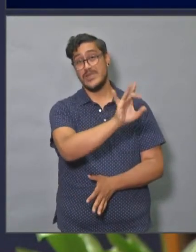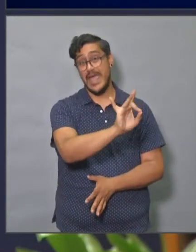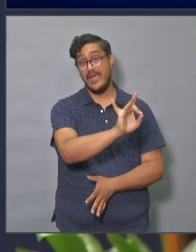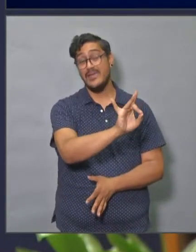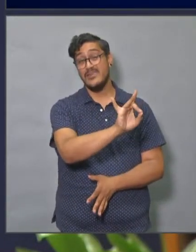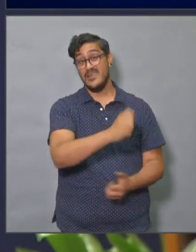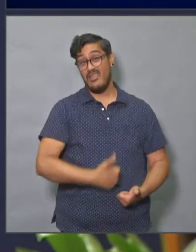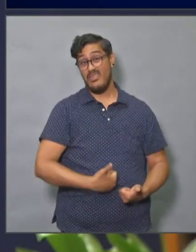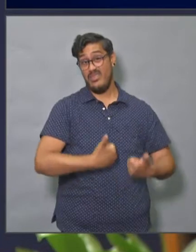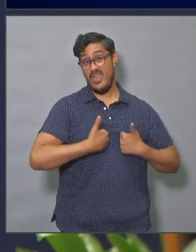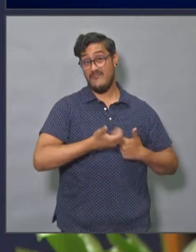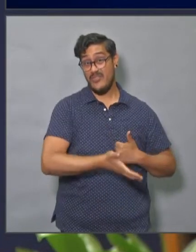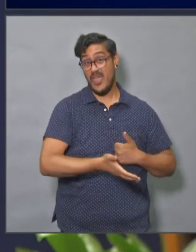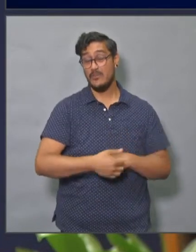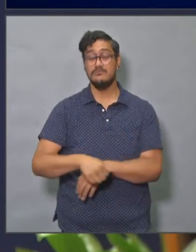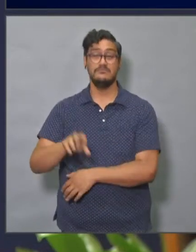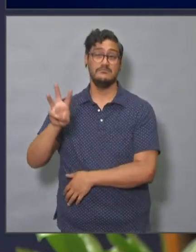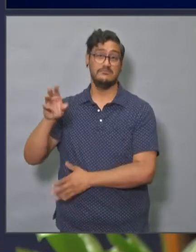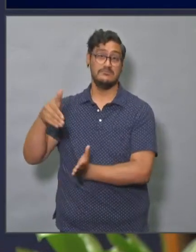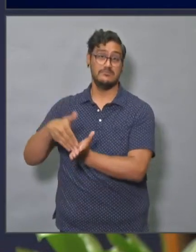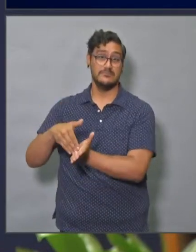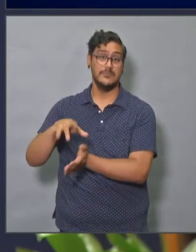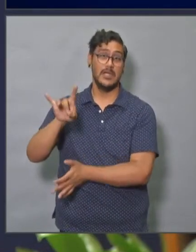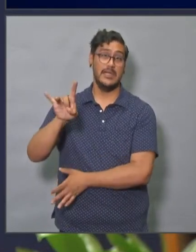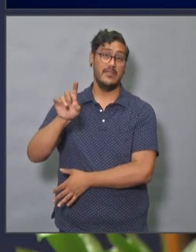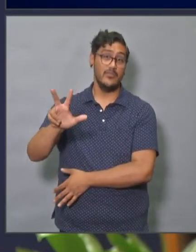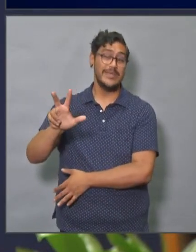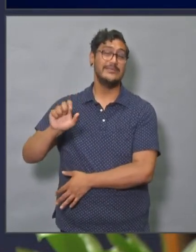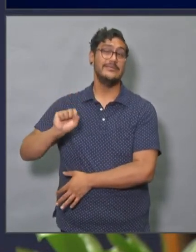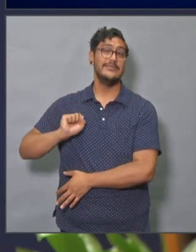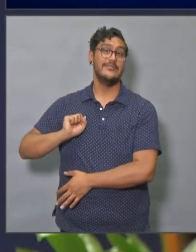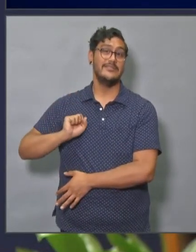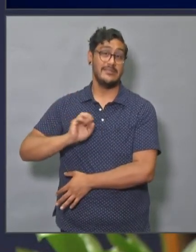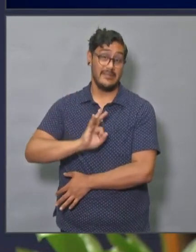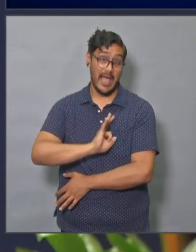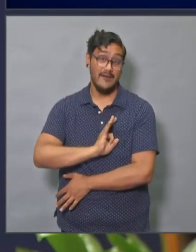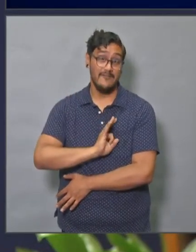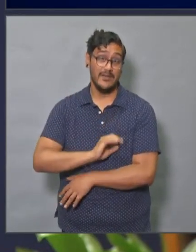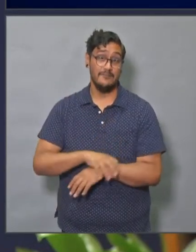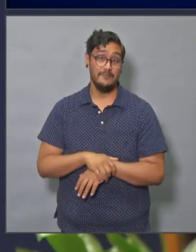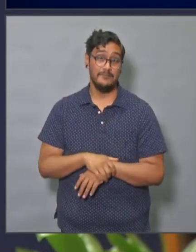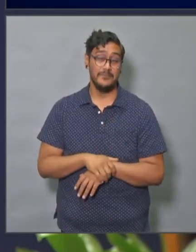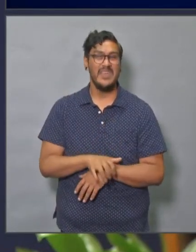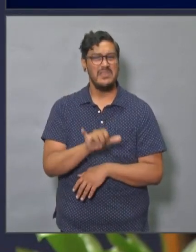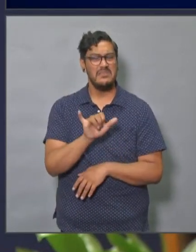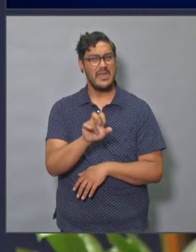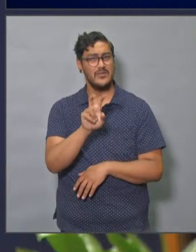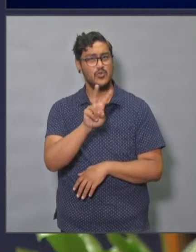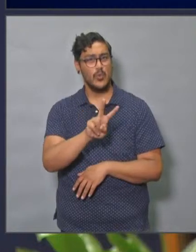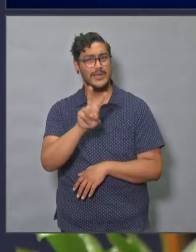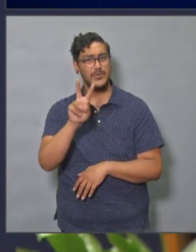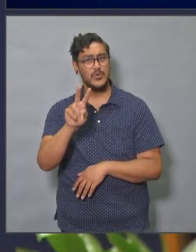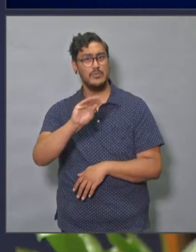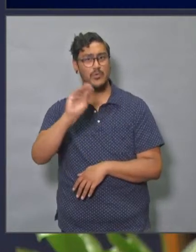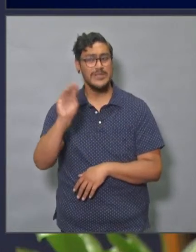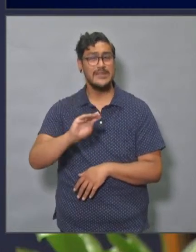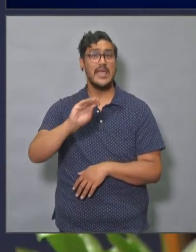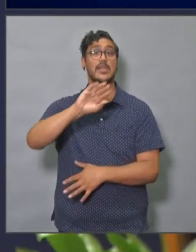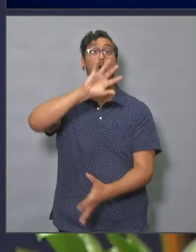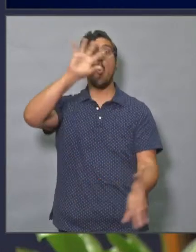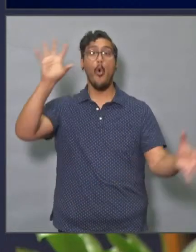10,838 residentes y 6,083 empleados. Esto es el 22% de todos los